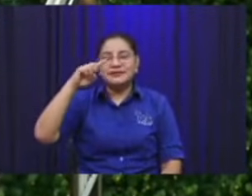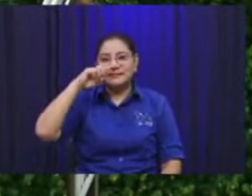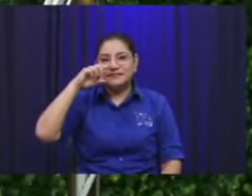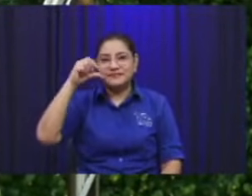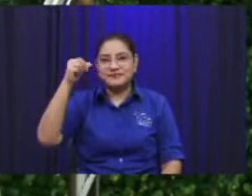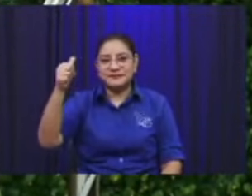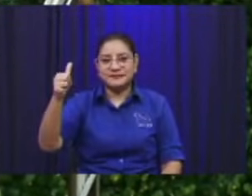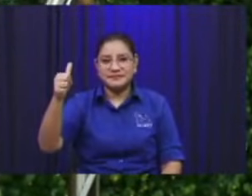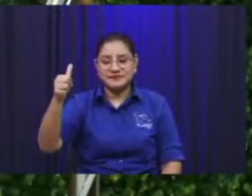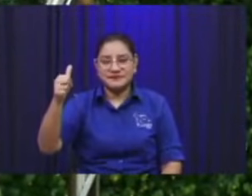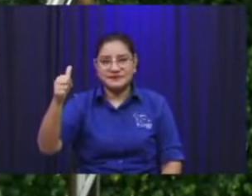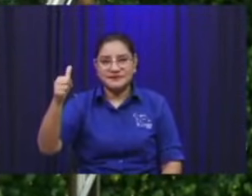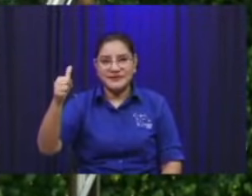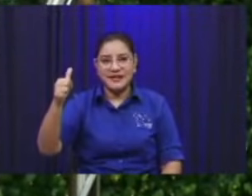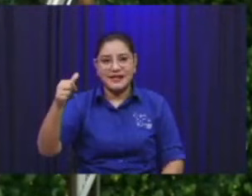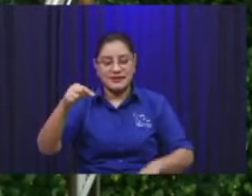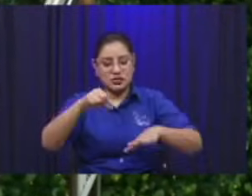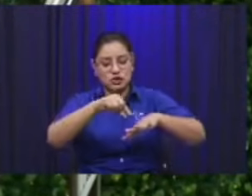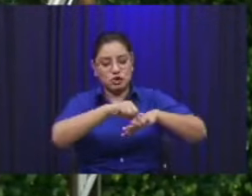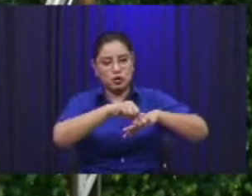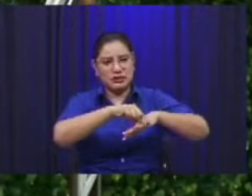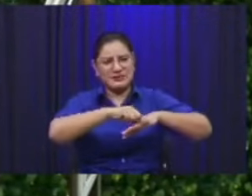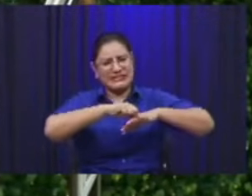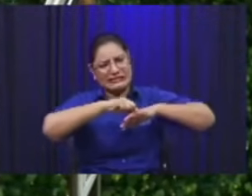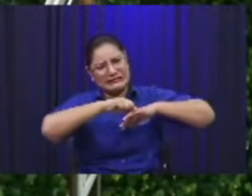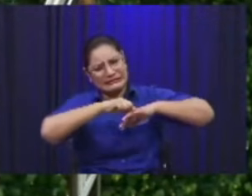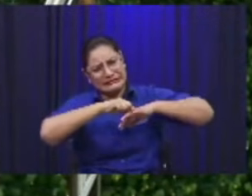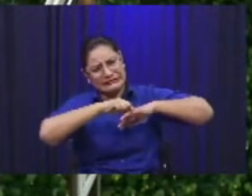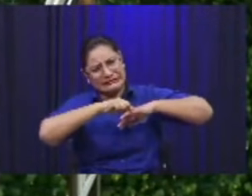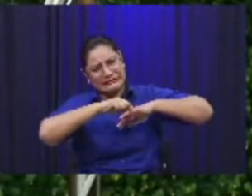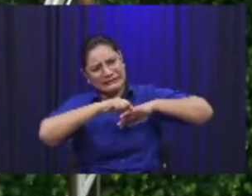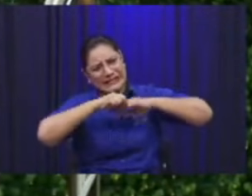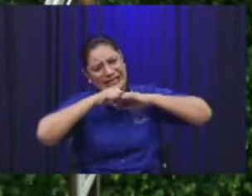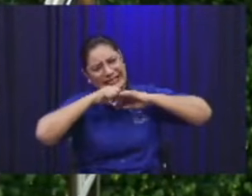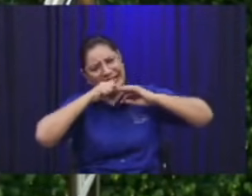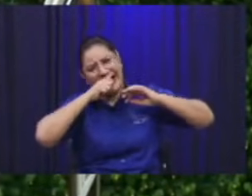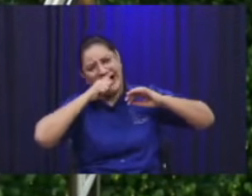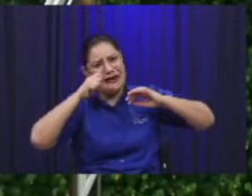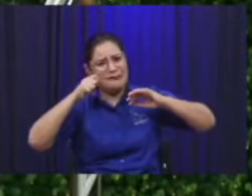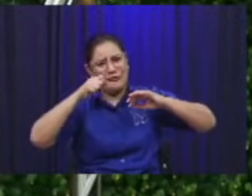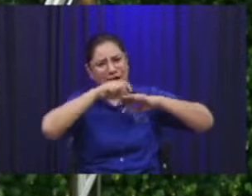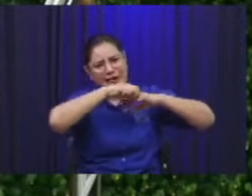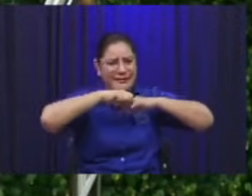me siento apretado para sacármelo así como hace usted